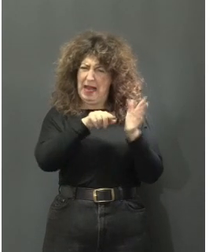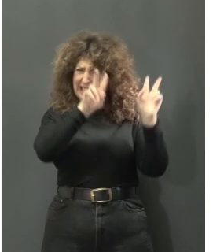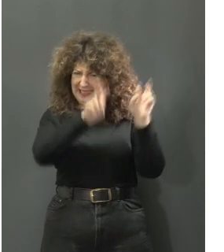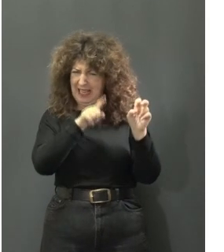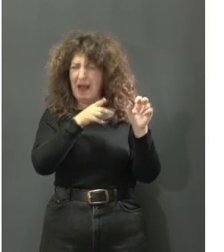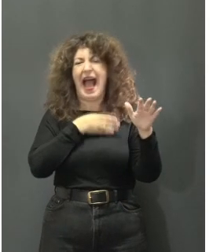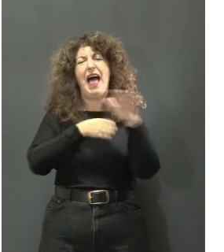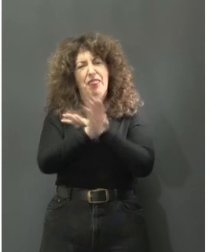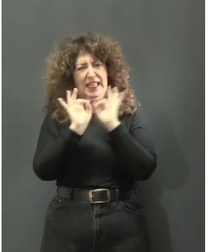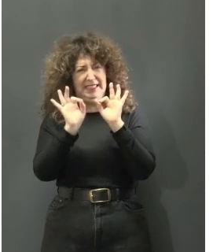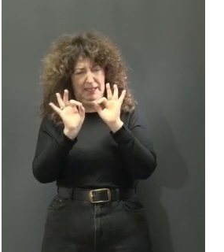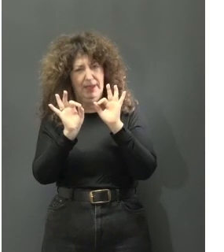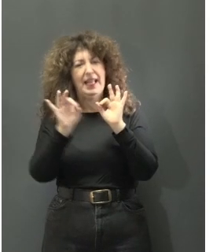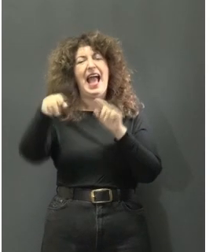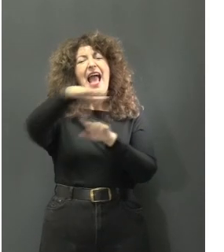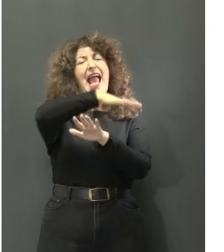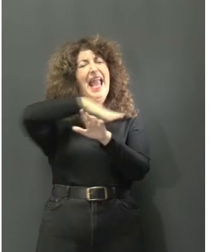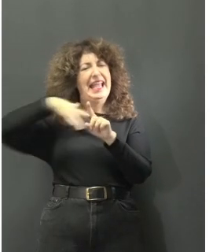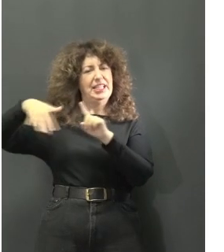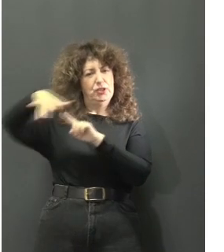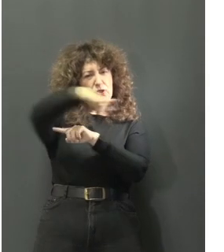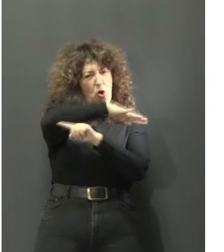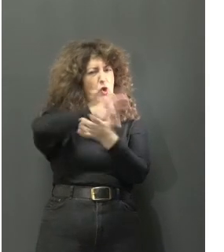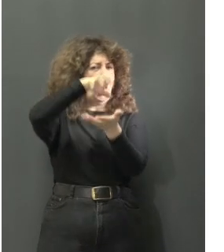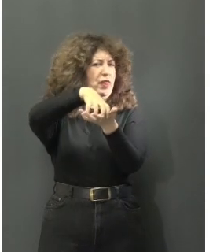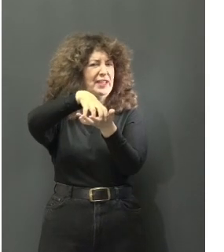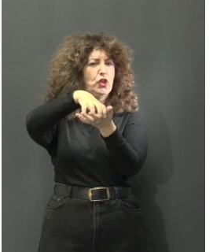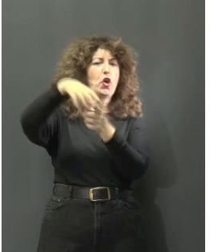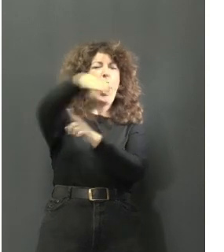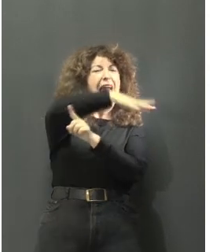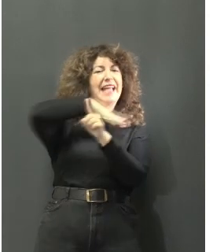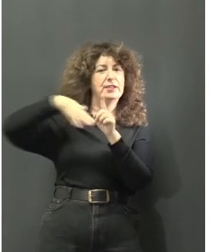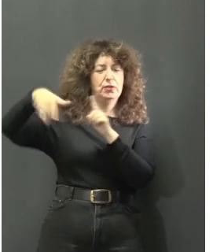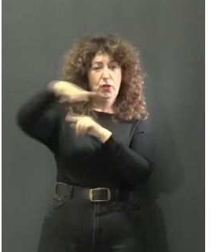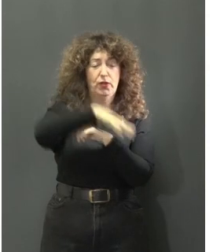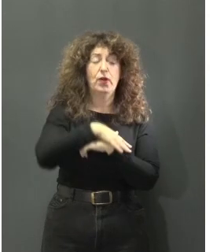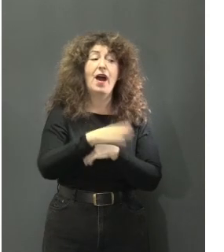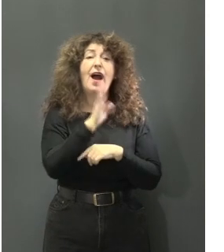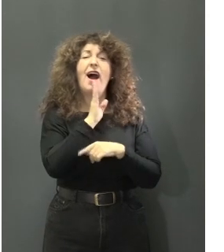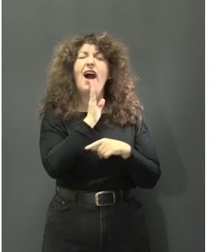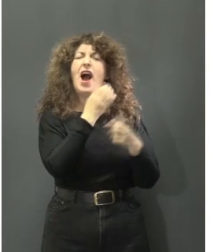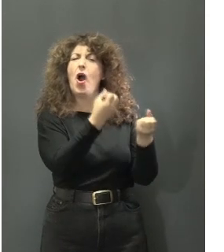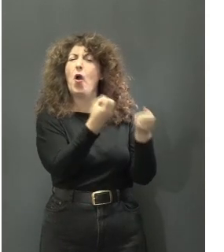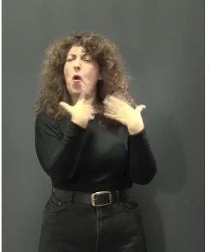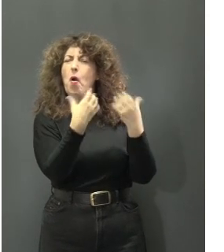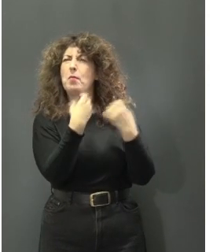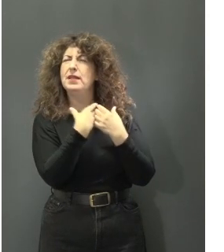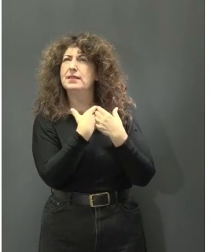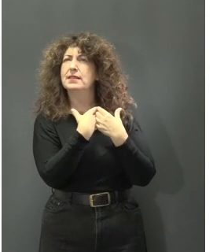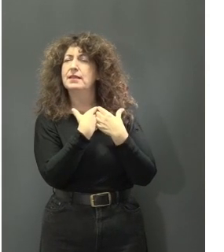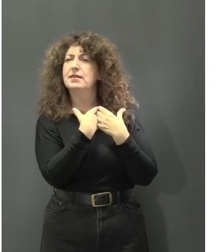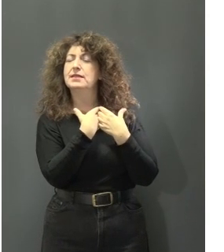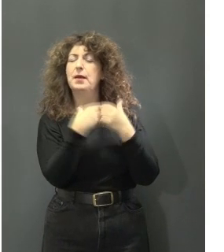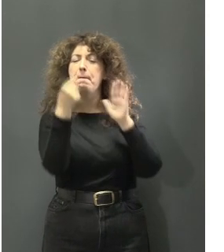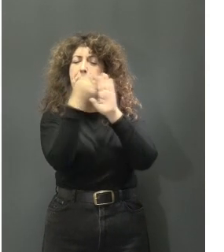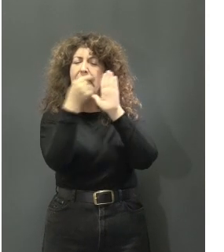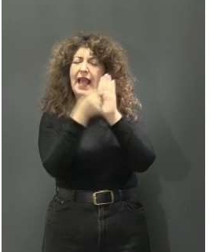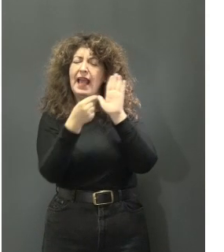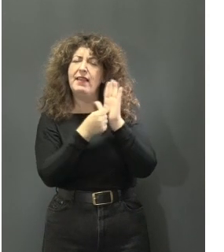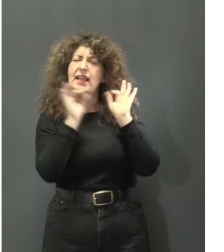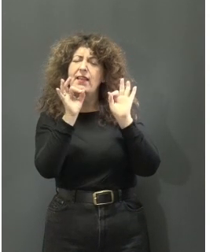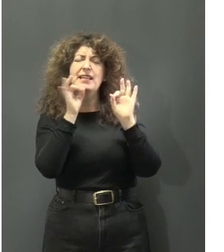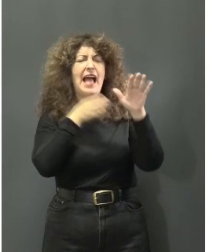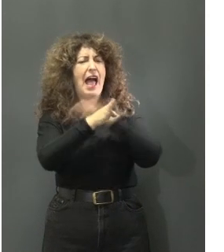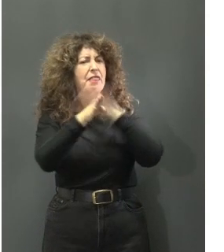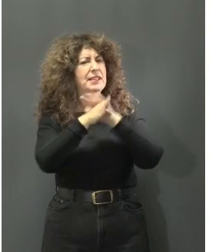esa accesibilidad en el entorno. Pero cuando comentabas que se habían implantado medidas de